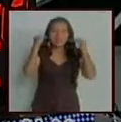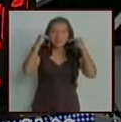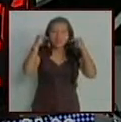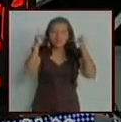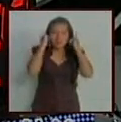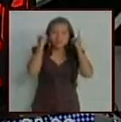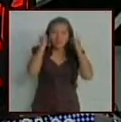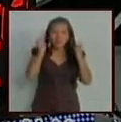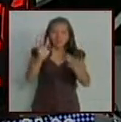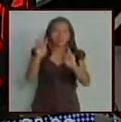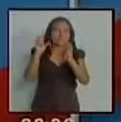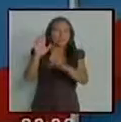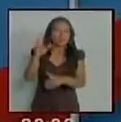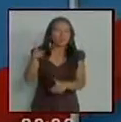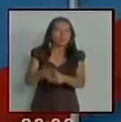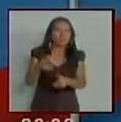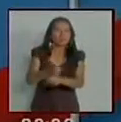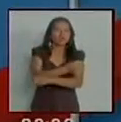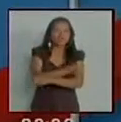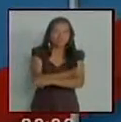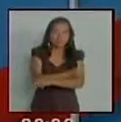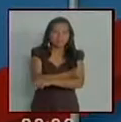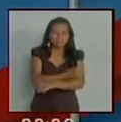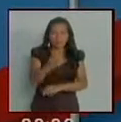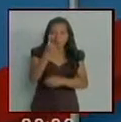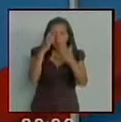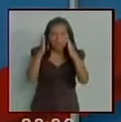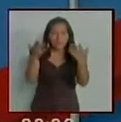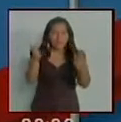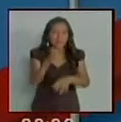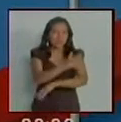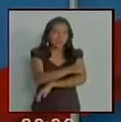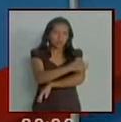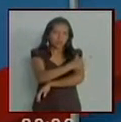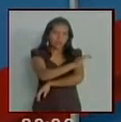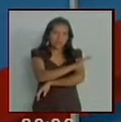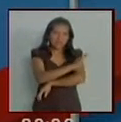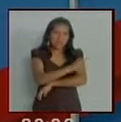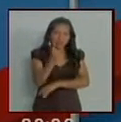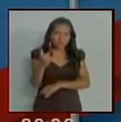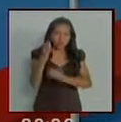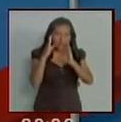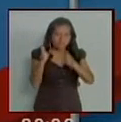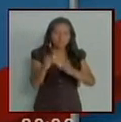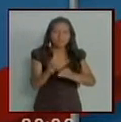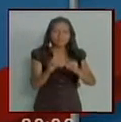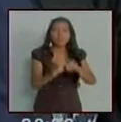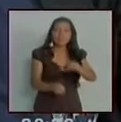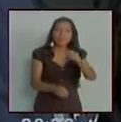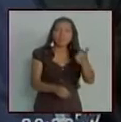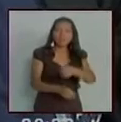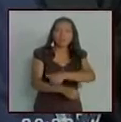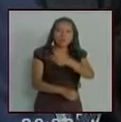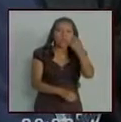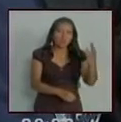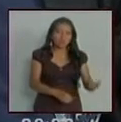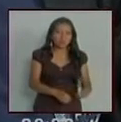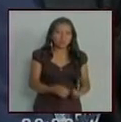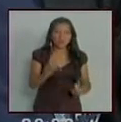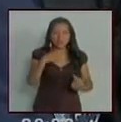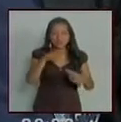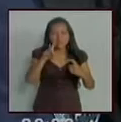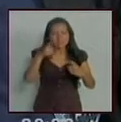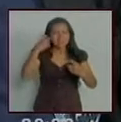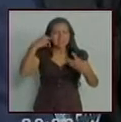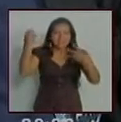Sí, lo hemos atendido, uno en el Hospital de Clínicas y otro en el Hospital Arcoíris. Entonces, es ir a sacar las larvas de